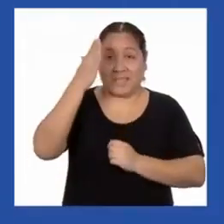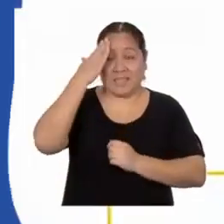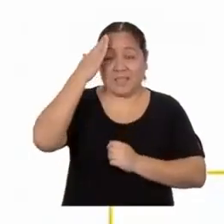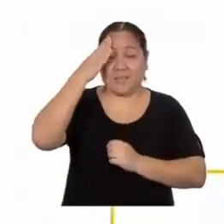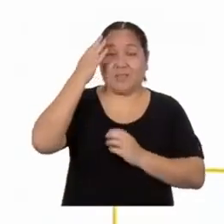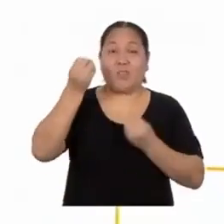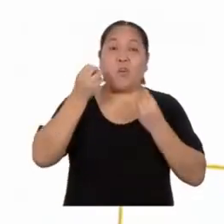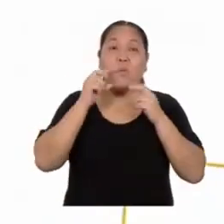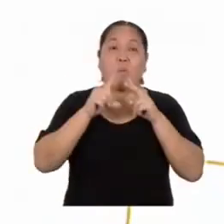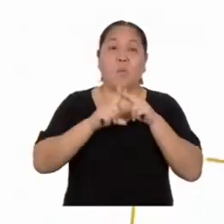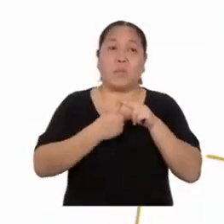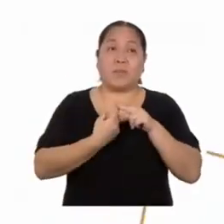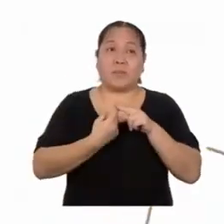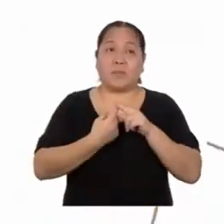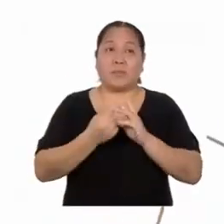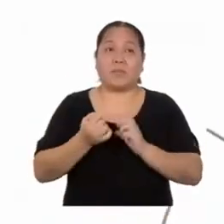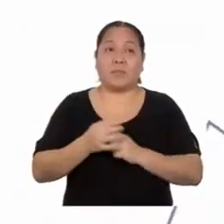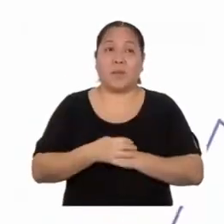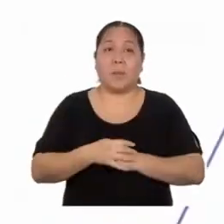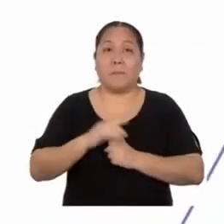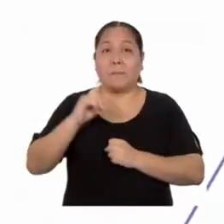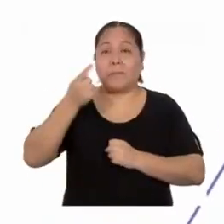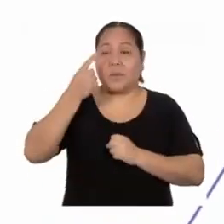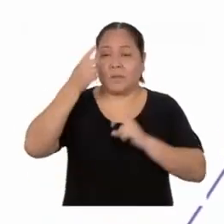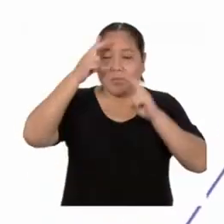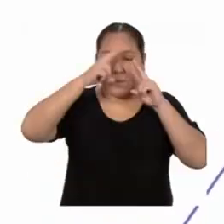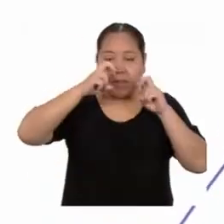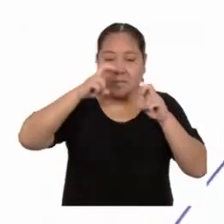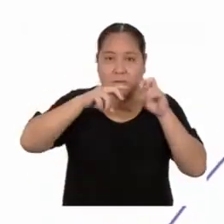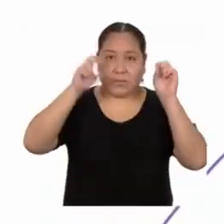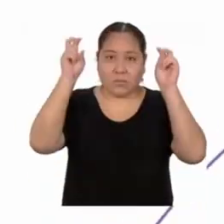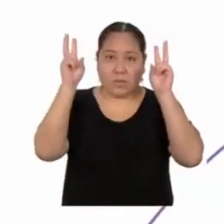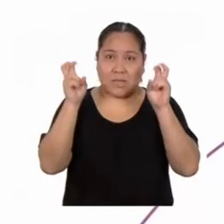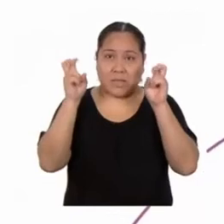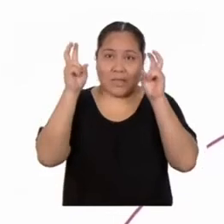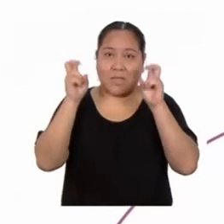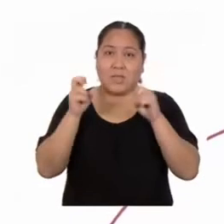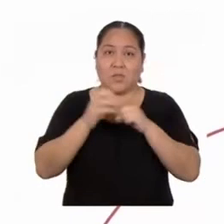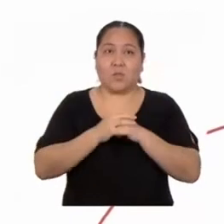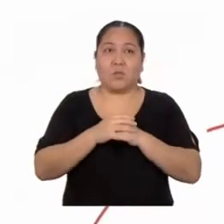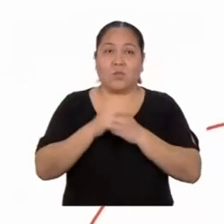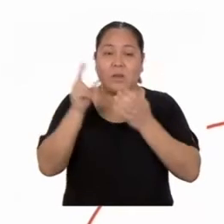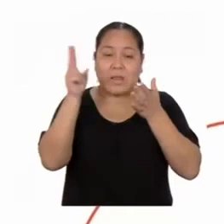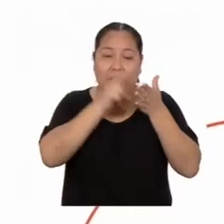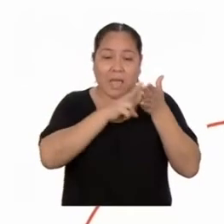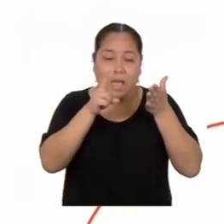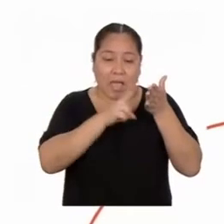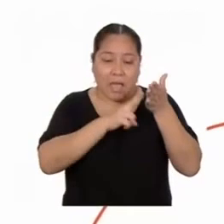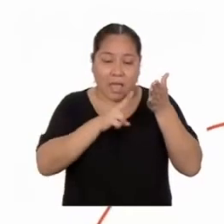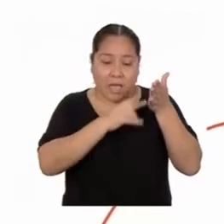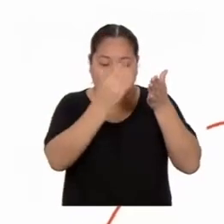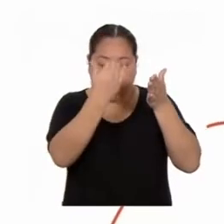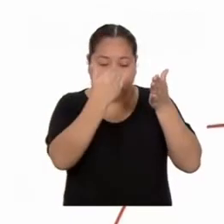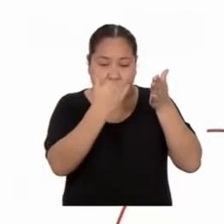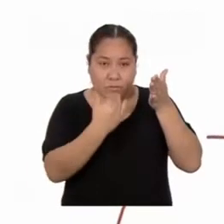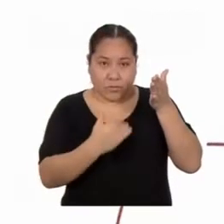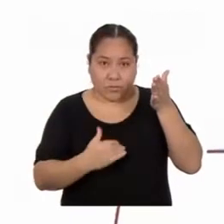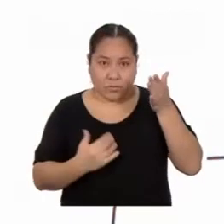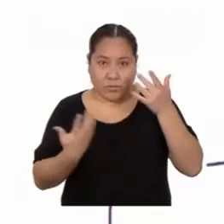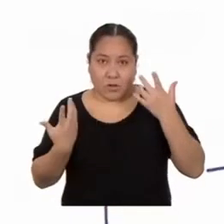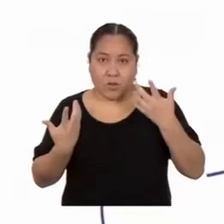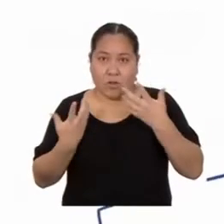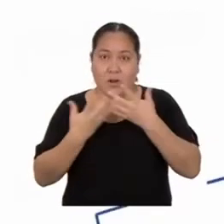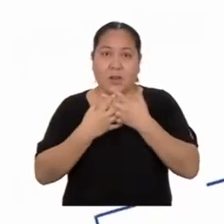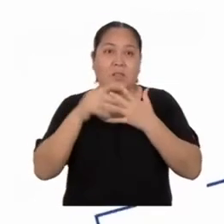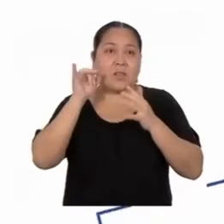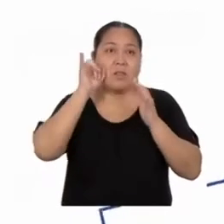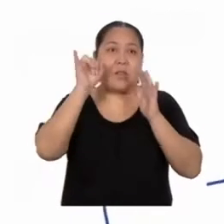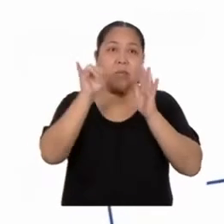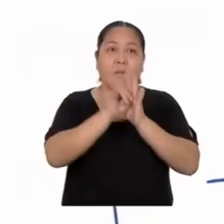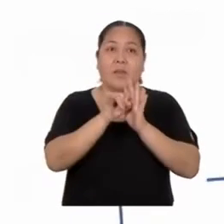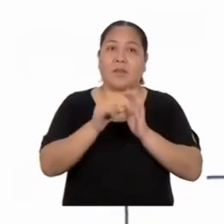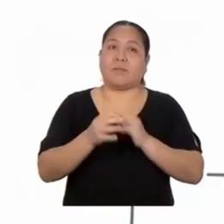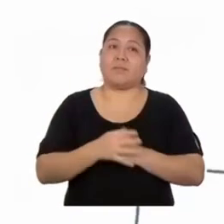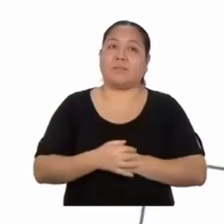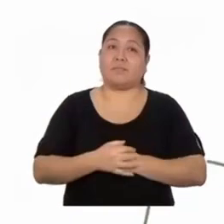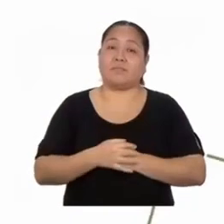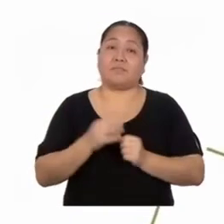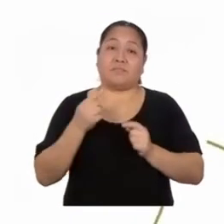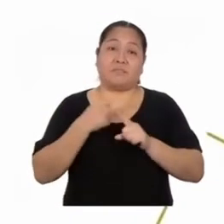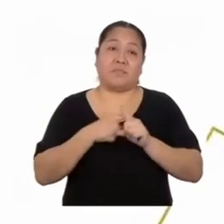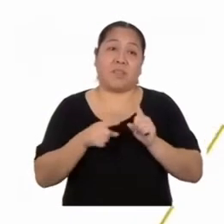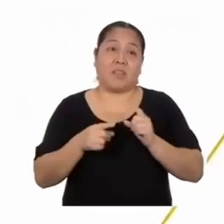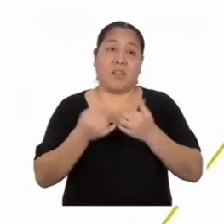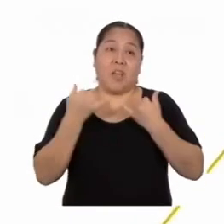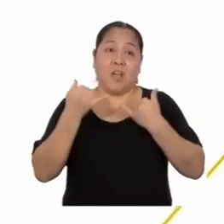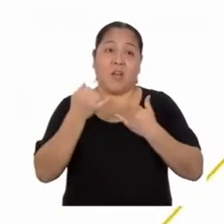empezamos. Primero analizamos el título. Leemos el texto y lo relacionamos a la imagen. Pero por